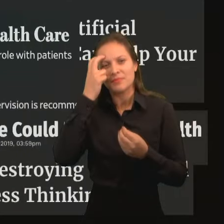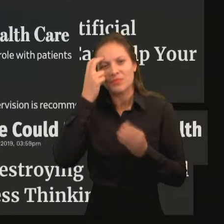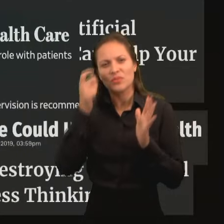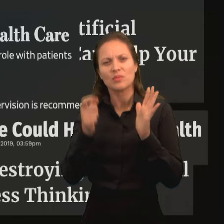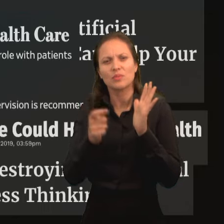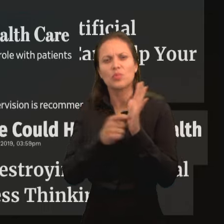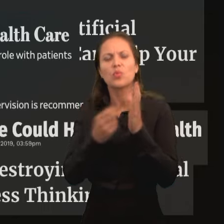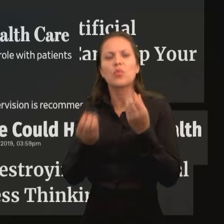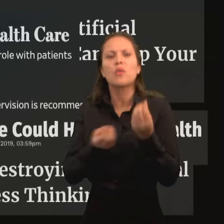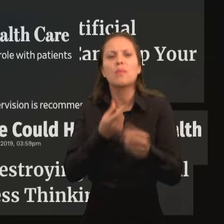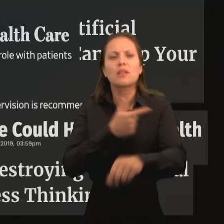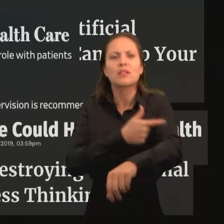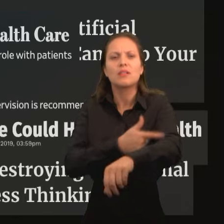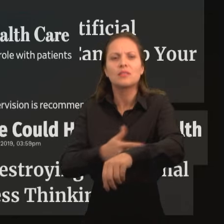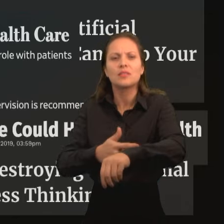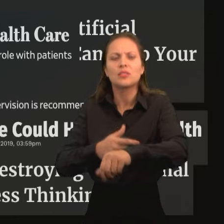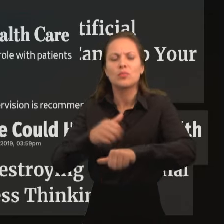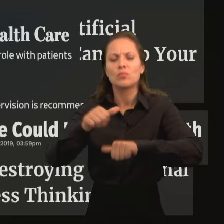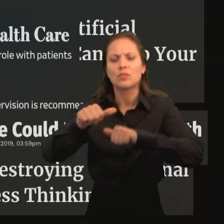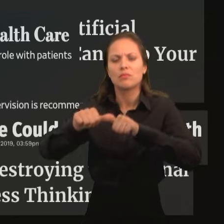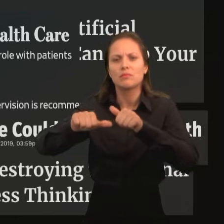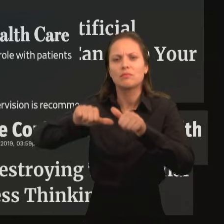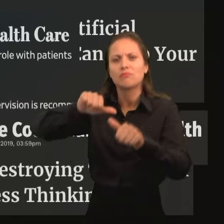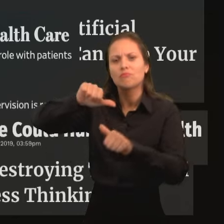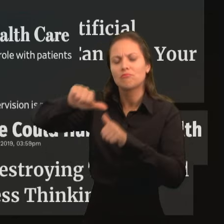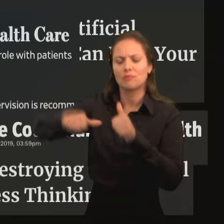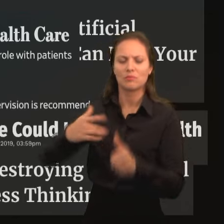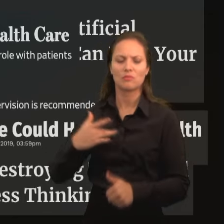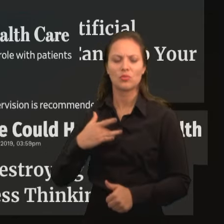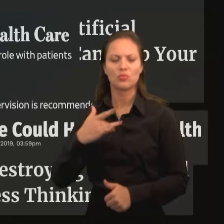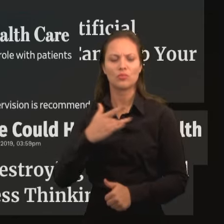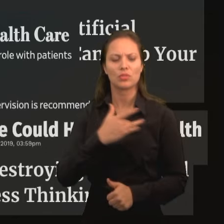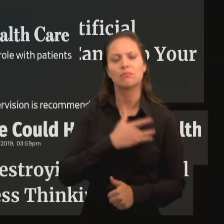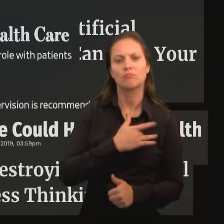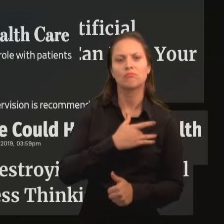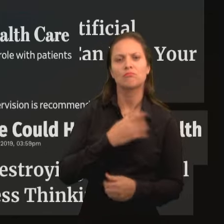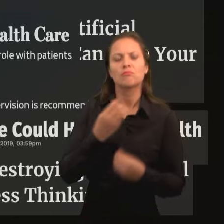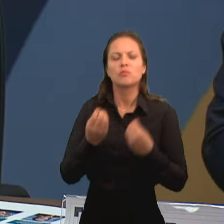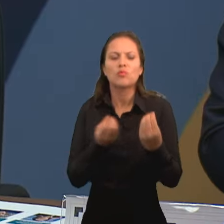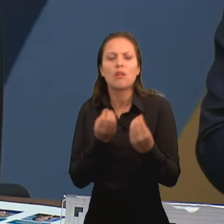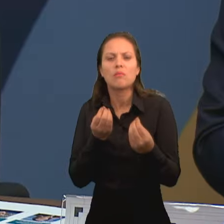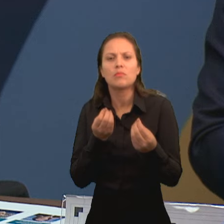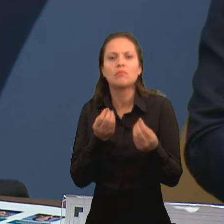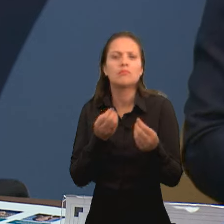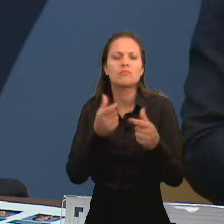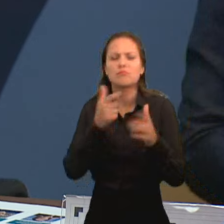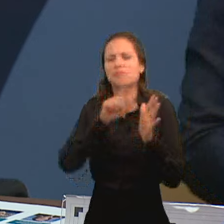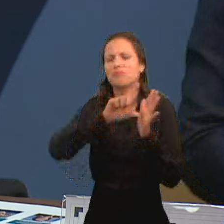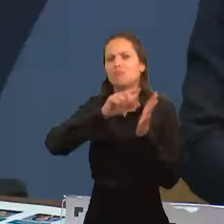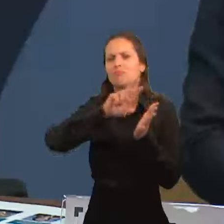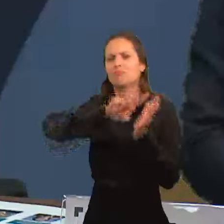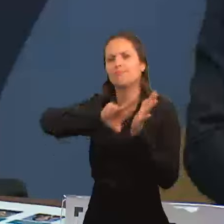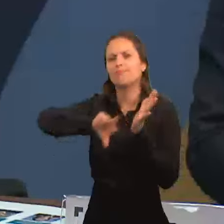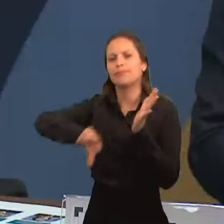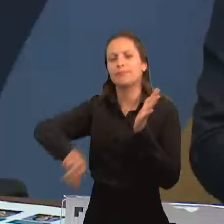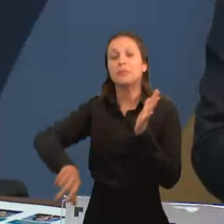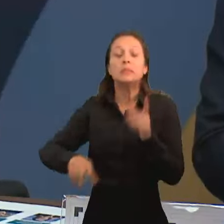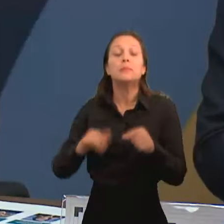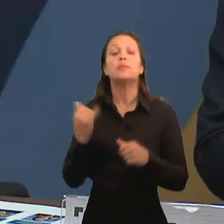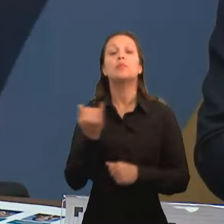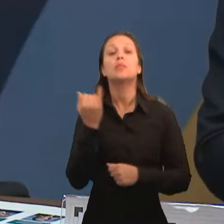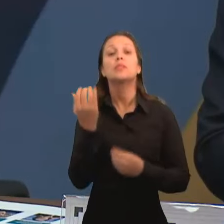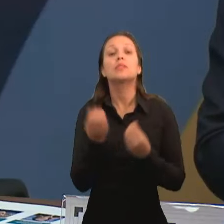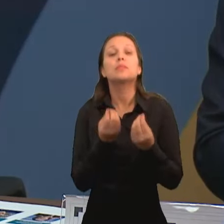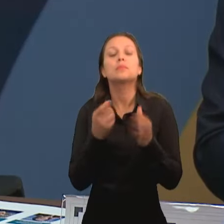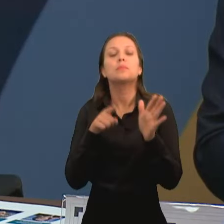inteligencia artificial en la educación que va a revolucionar el área de la salud, de los servicios públicos, etcétera. Y yo